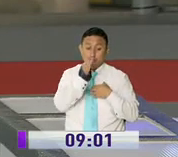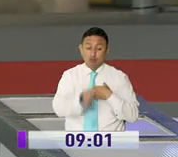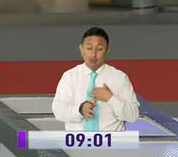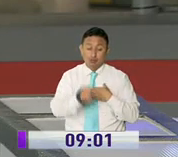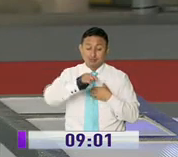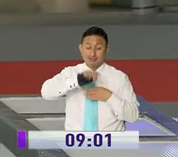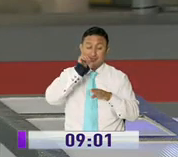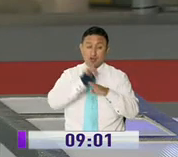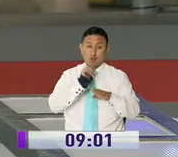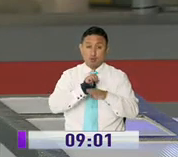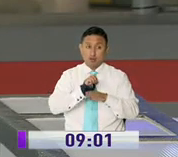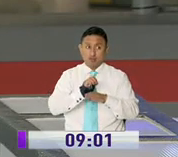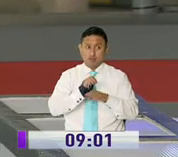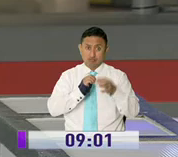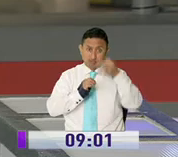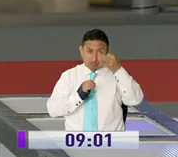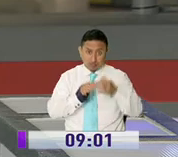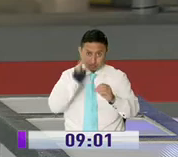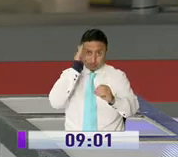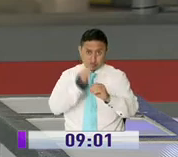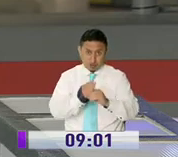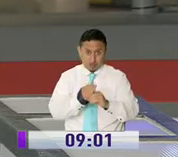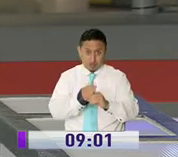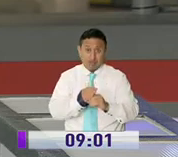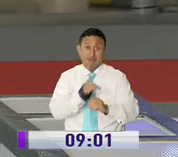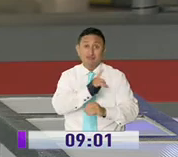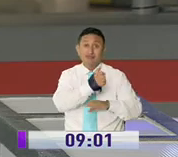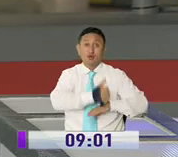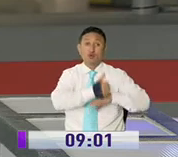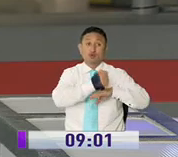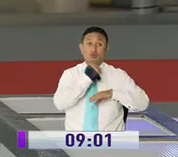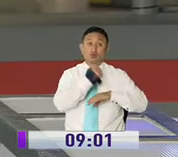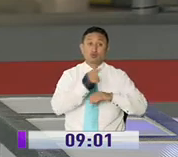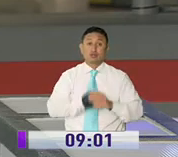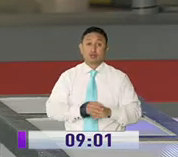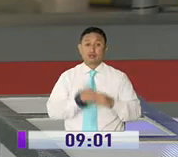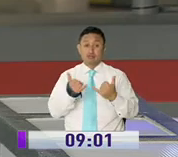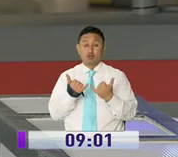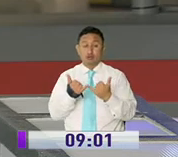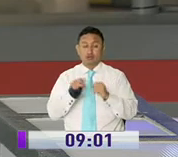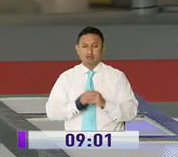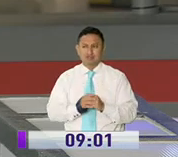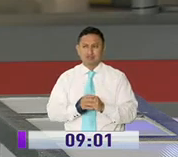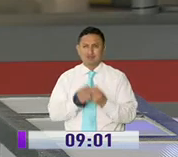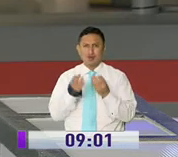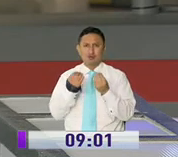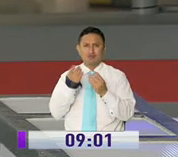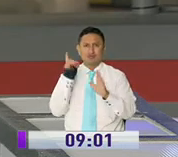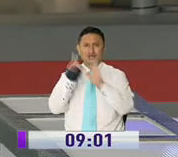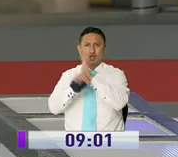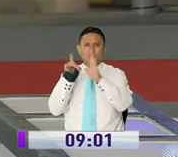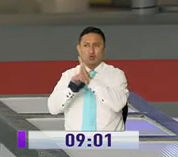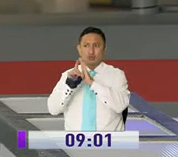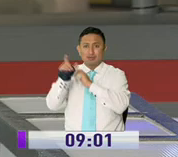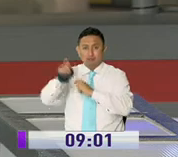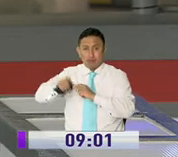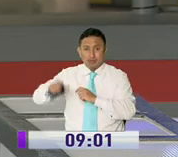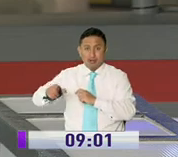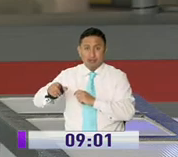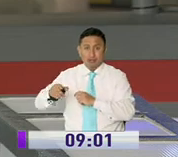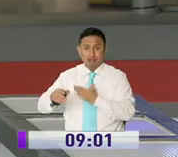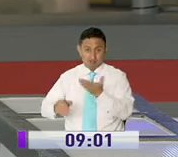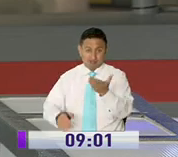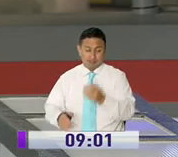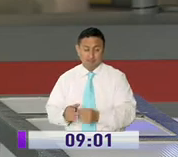COVID-19 en Ecuador no son objetivos. Según su titular, Freddy Carrión, se han registrado cientos de denuncias del padecimiento